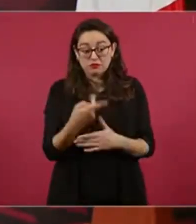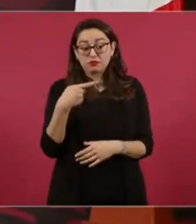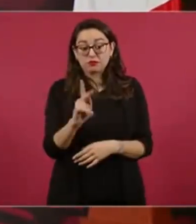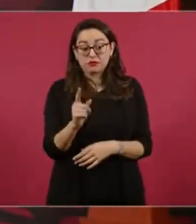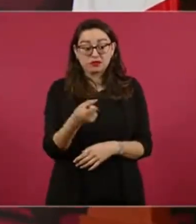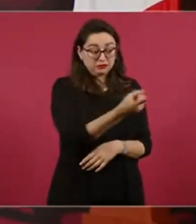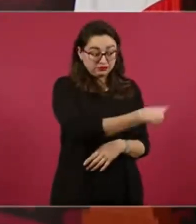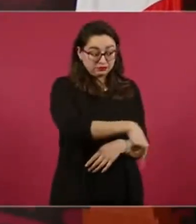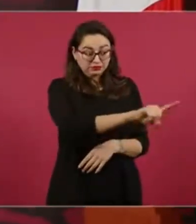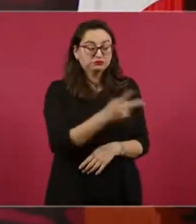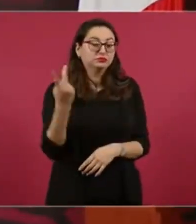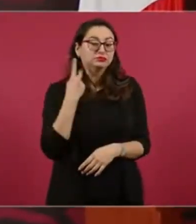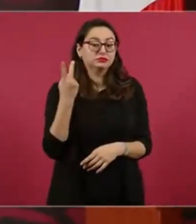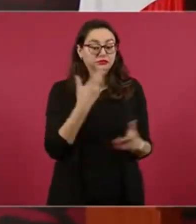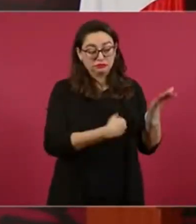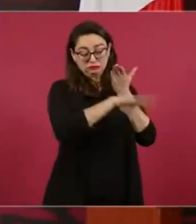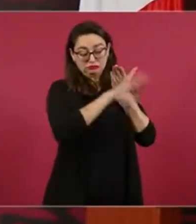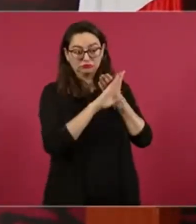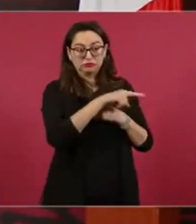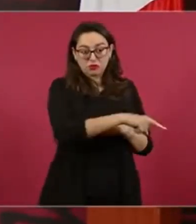prepararme una emboscada